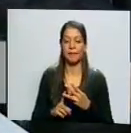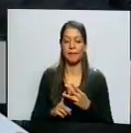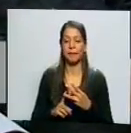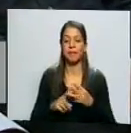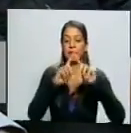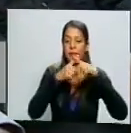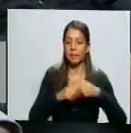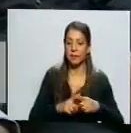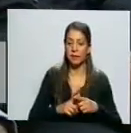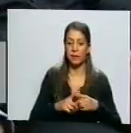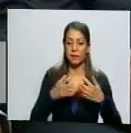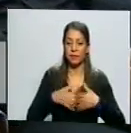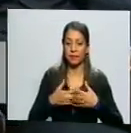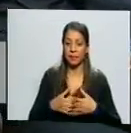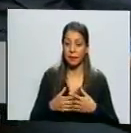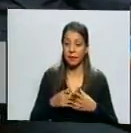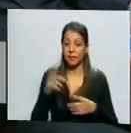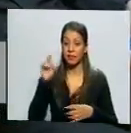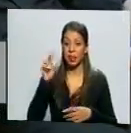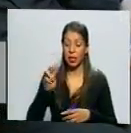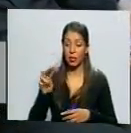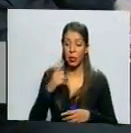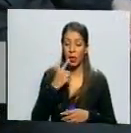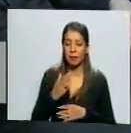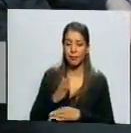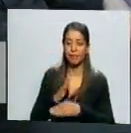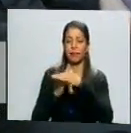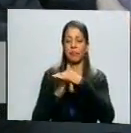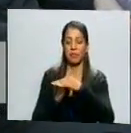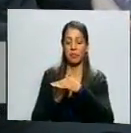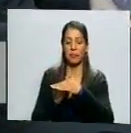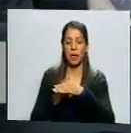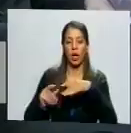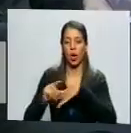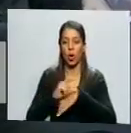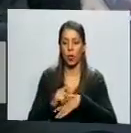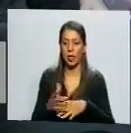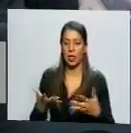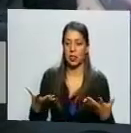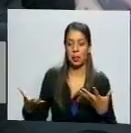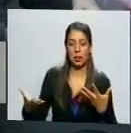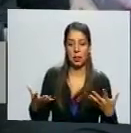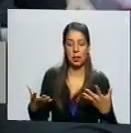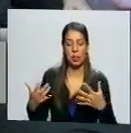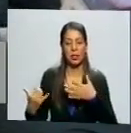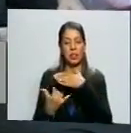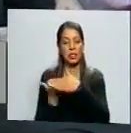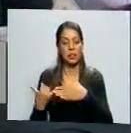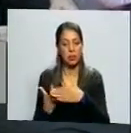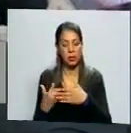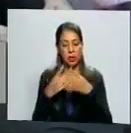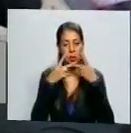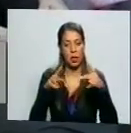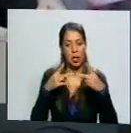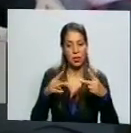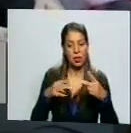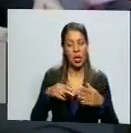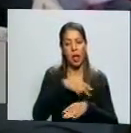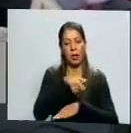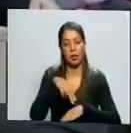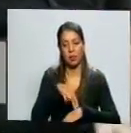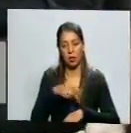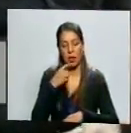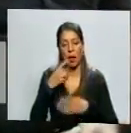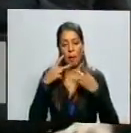venezolanas, de manera tal de limitar el accionar de múltiples instituciones nacionales públicas y privadas